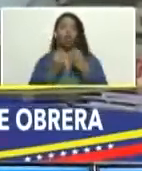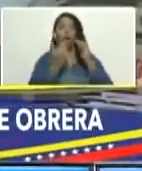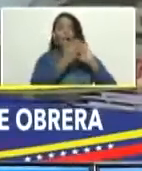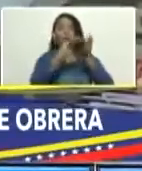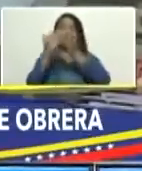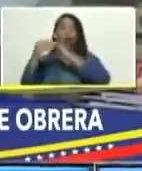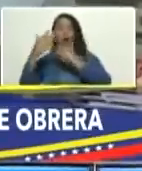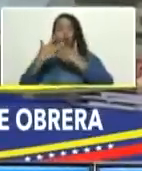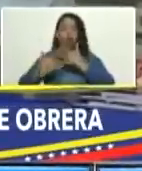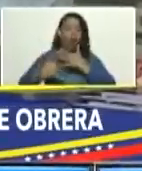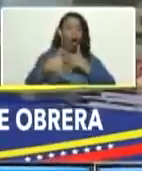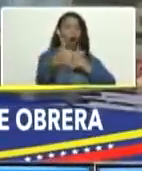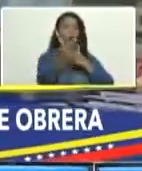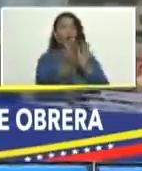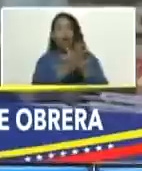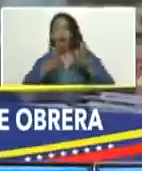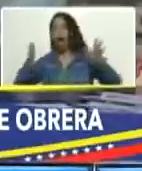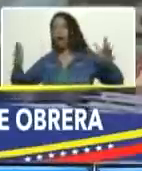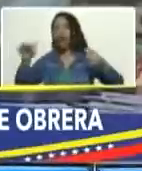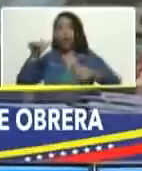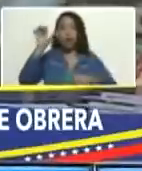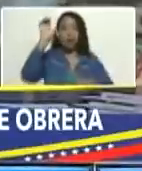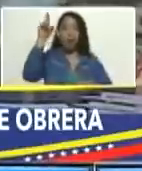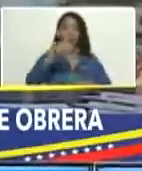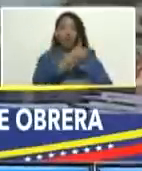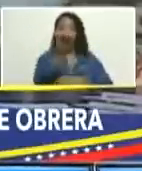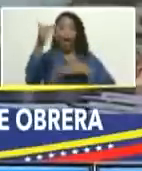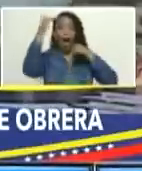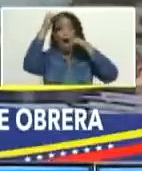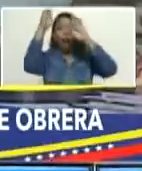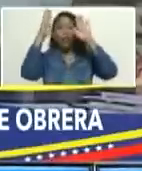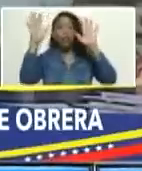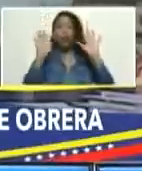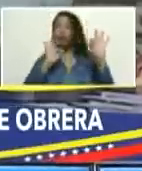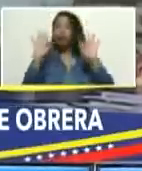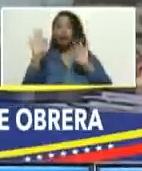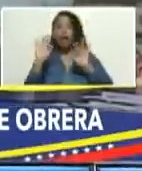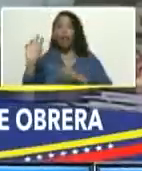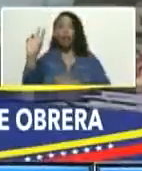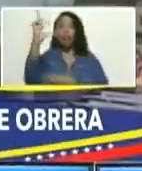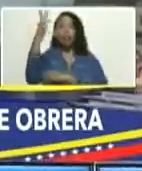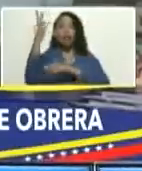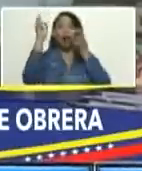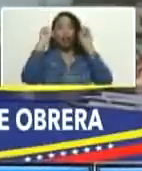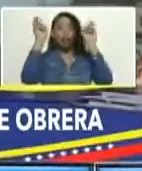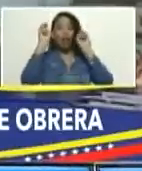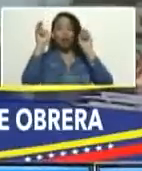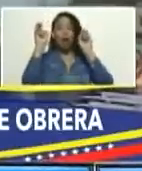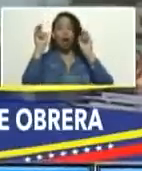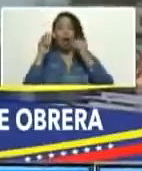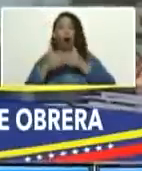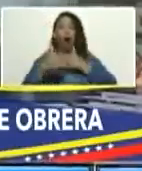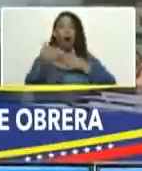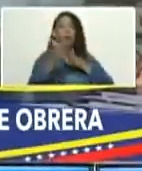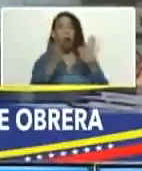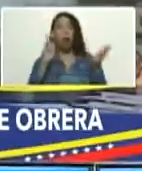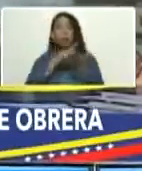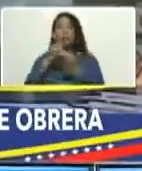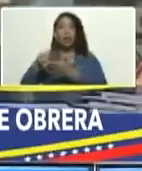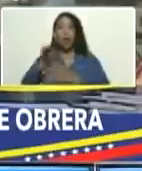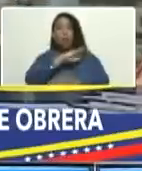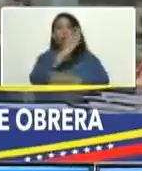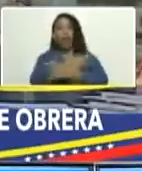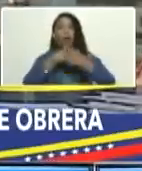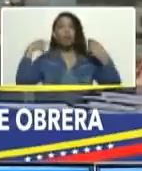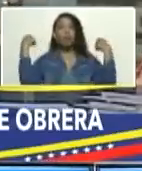a lo largo y ancho del país. Todo el mundo pendiente, todo el mundo mosca. La tercera línea, ampliar la presencia del poder